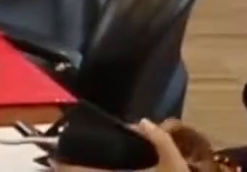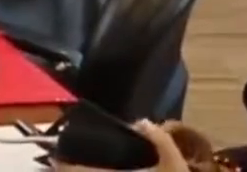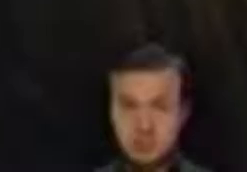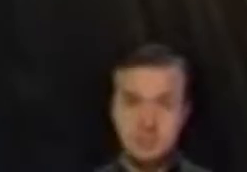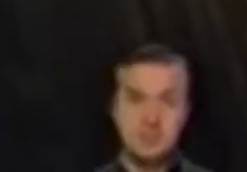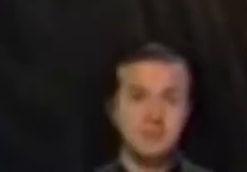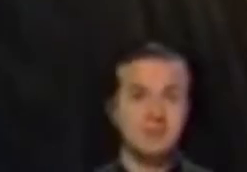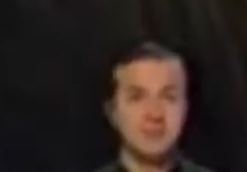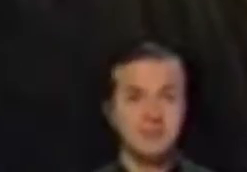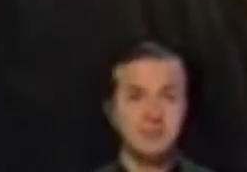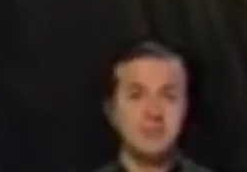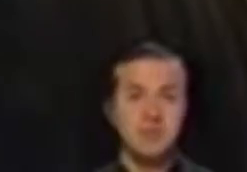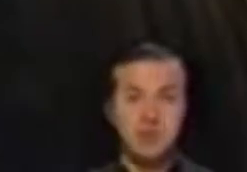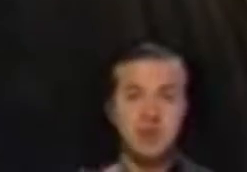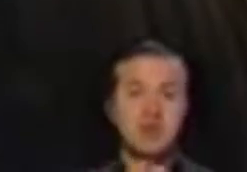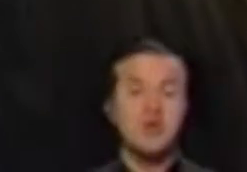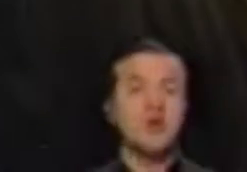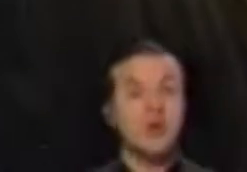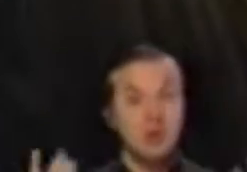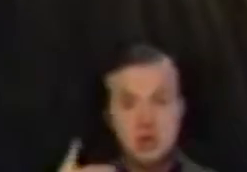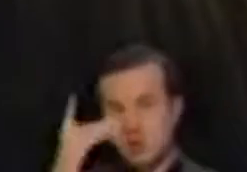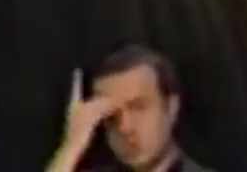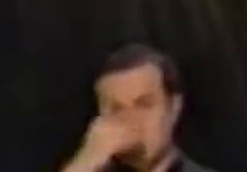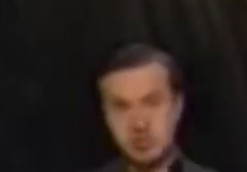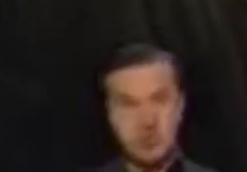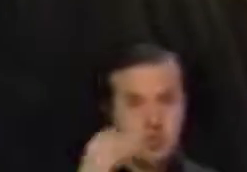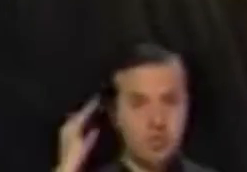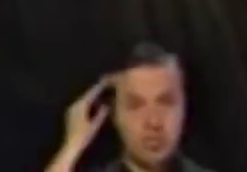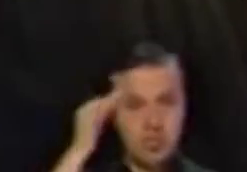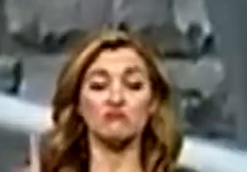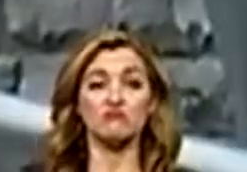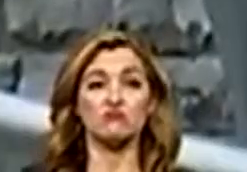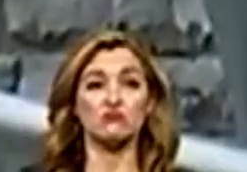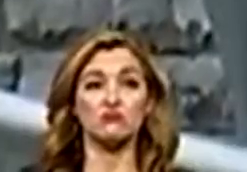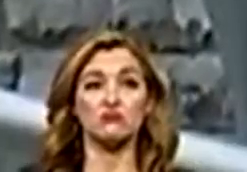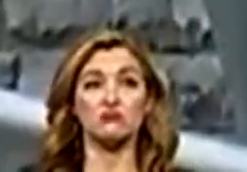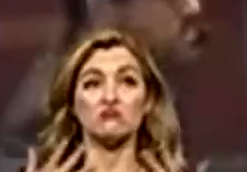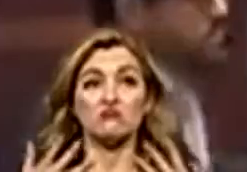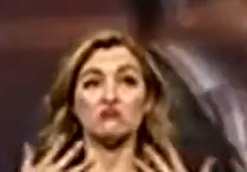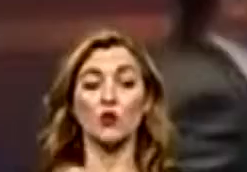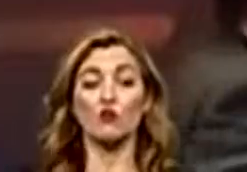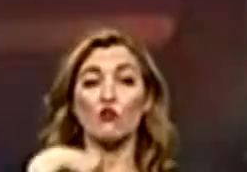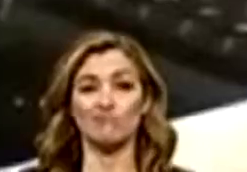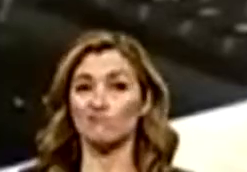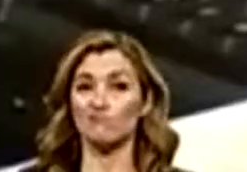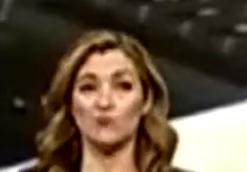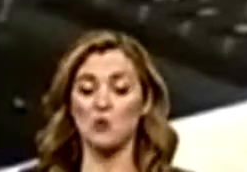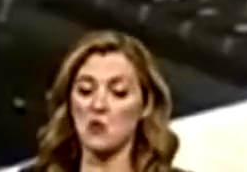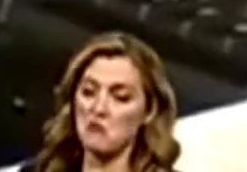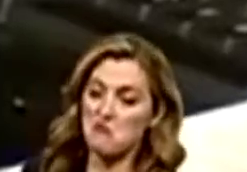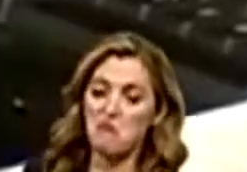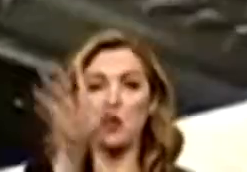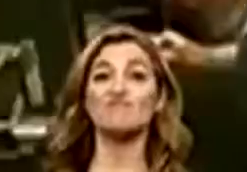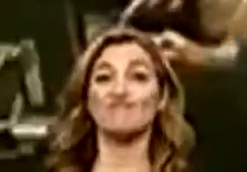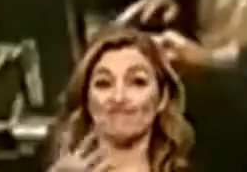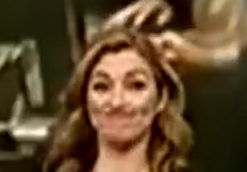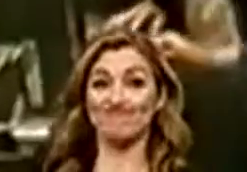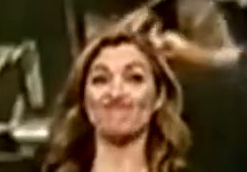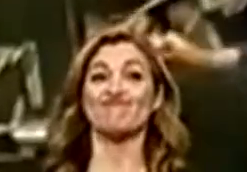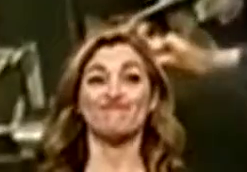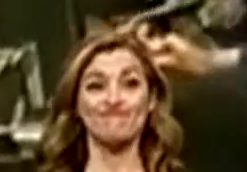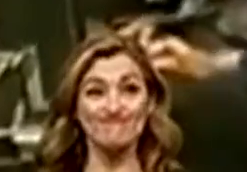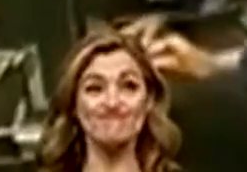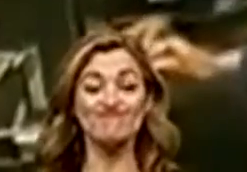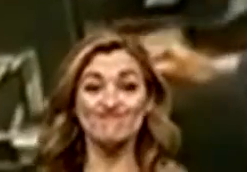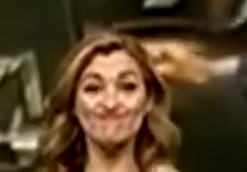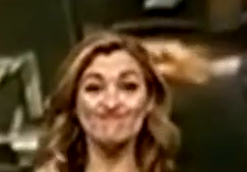para defender su iniciativa ante el Pleno. Requería 70 votos y al cabo de 1 hora y media de debate, la sesión fue